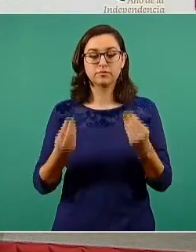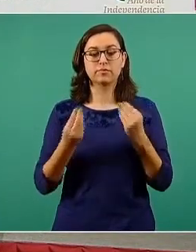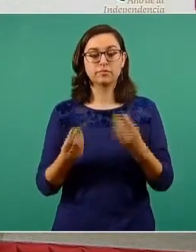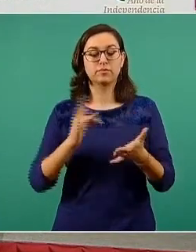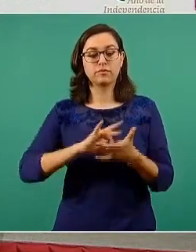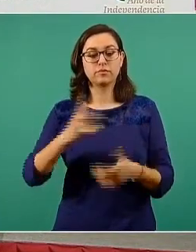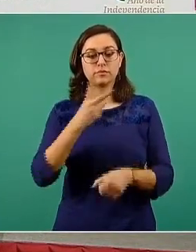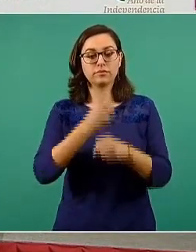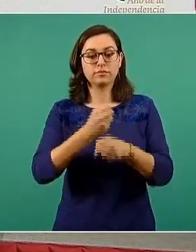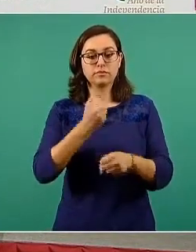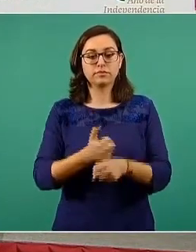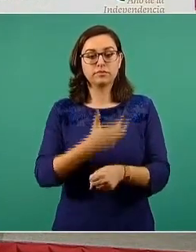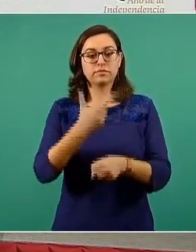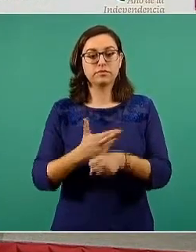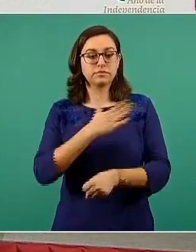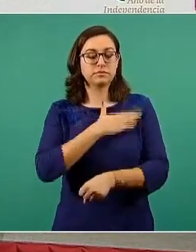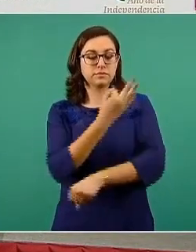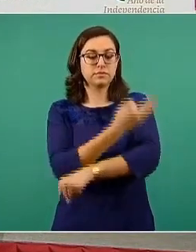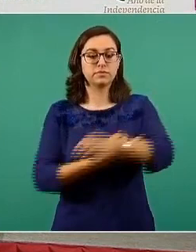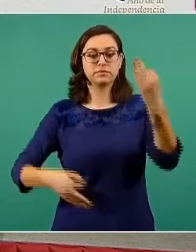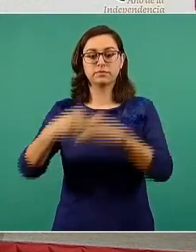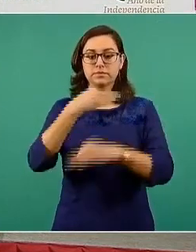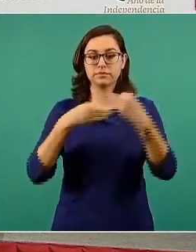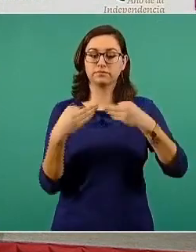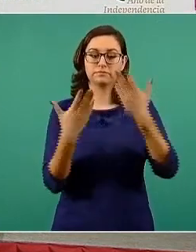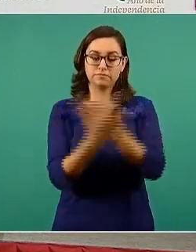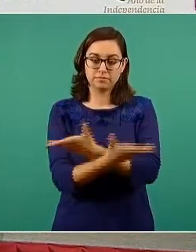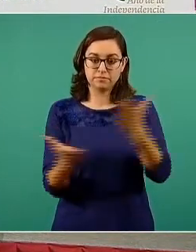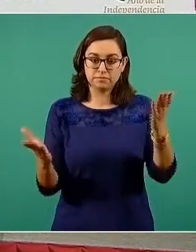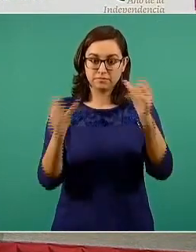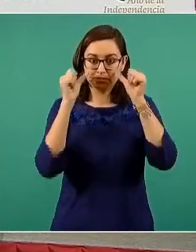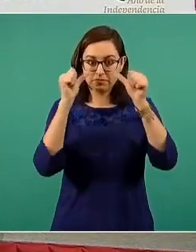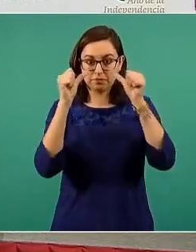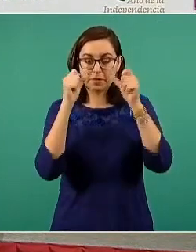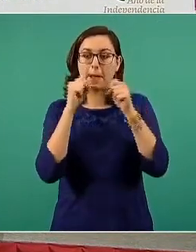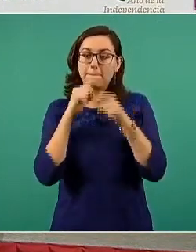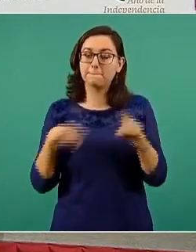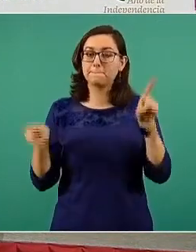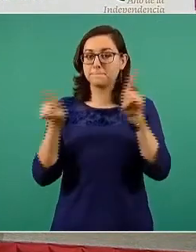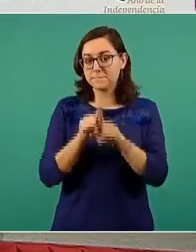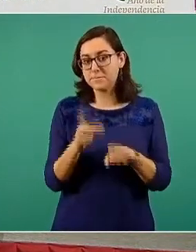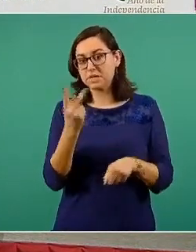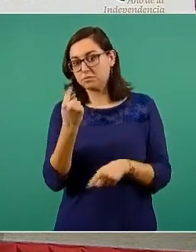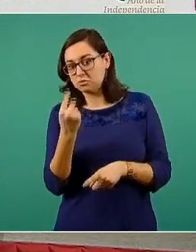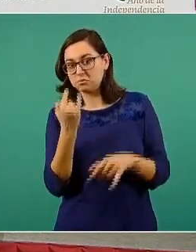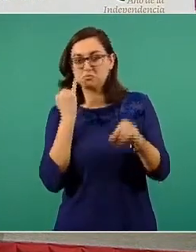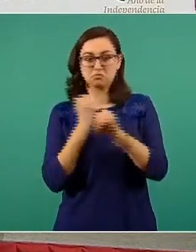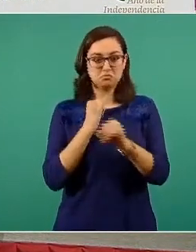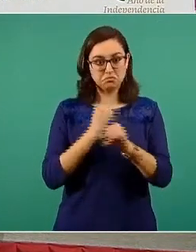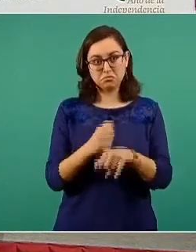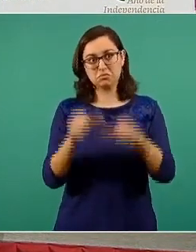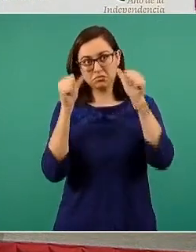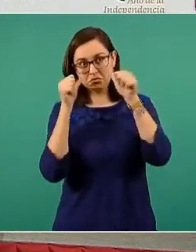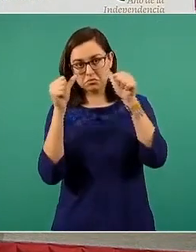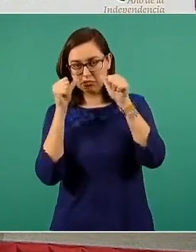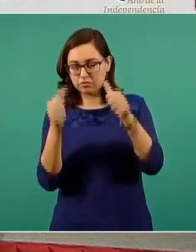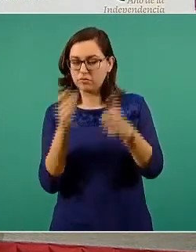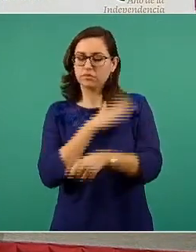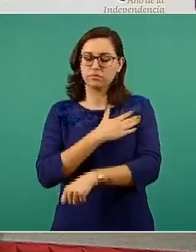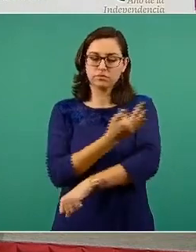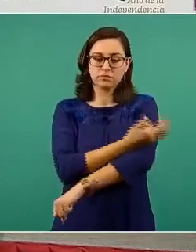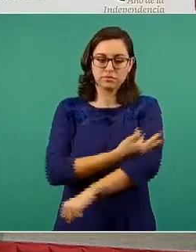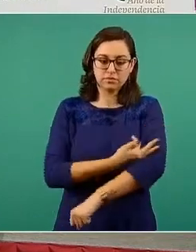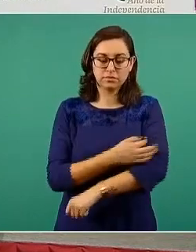tardes a todos, a todas quienes están presentes y quienes nos están mirando por algún medio visual o